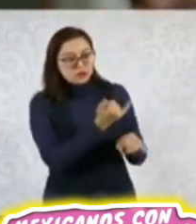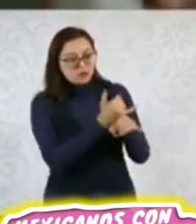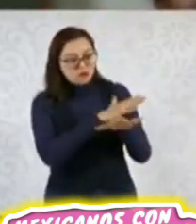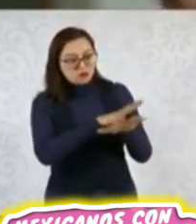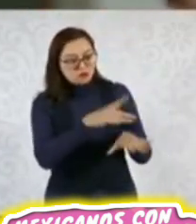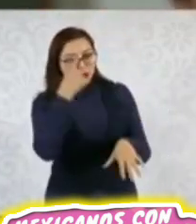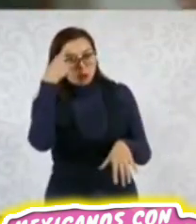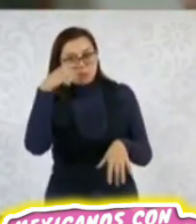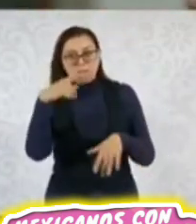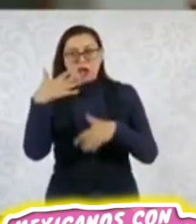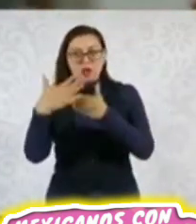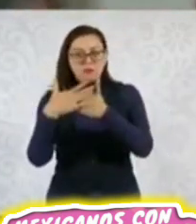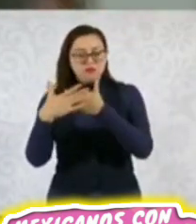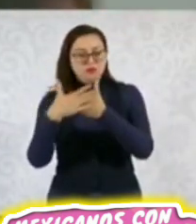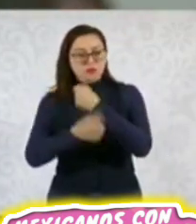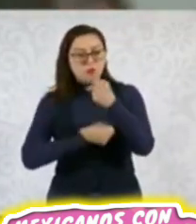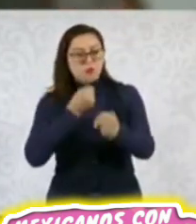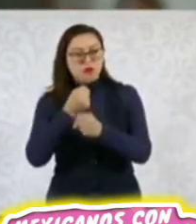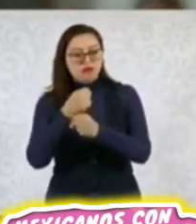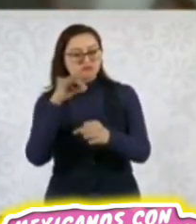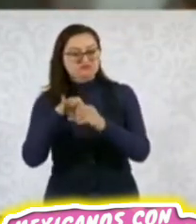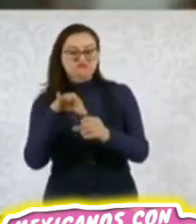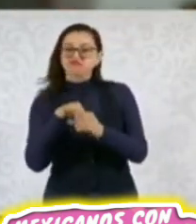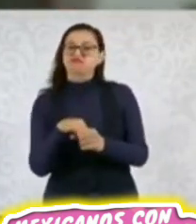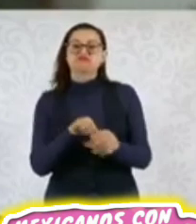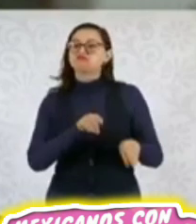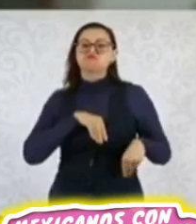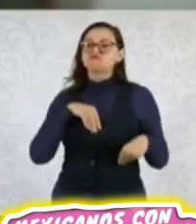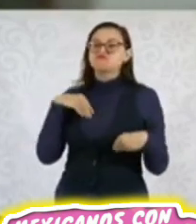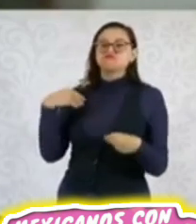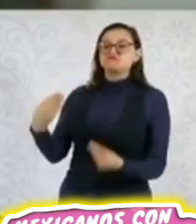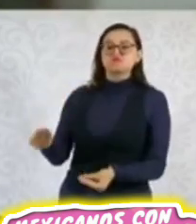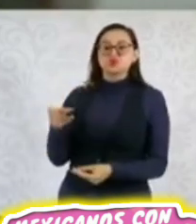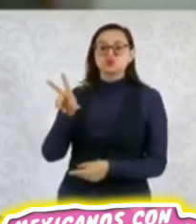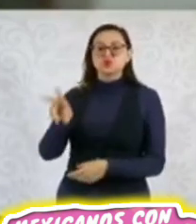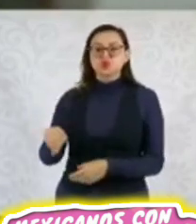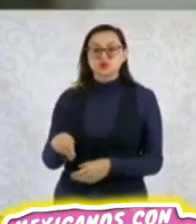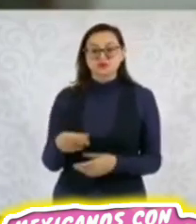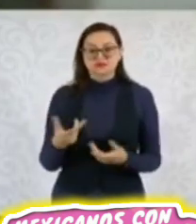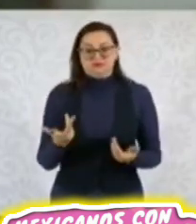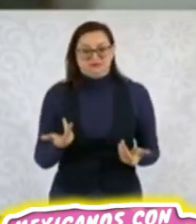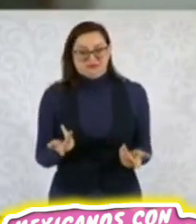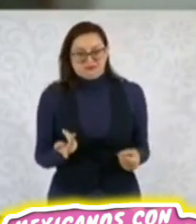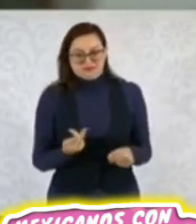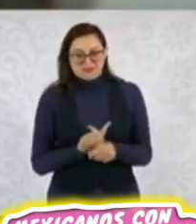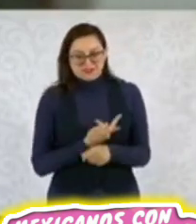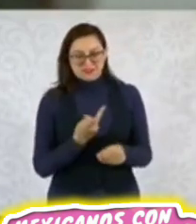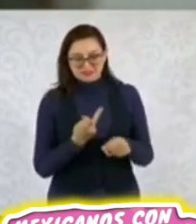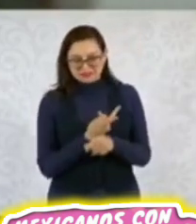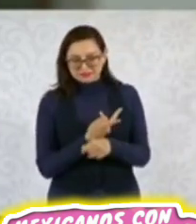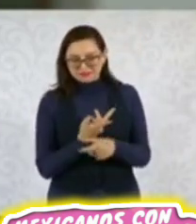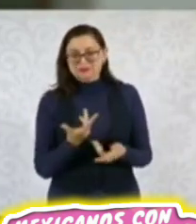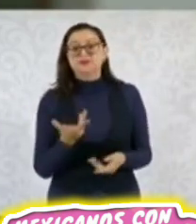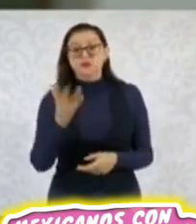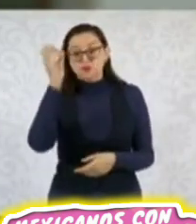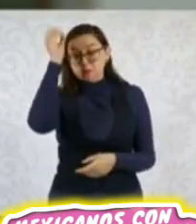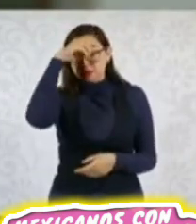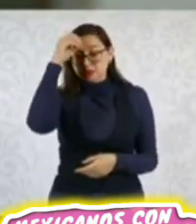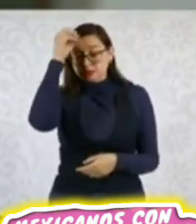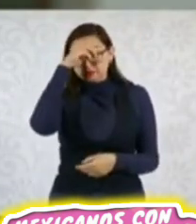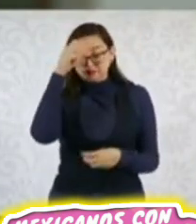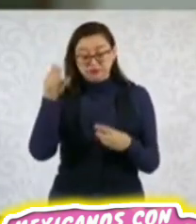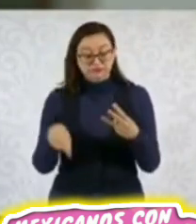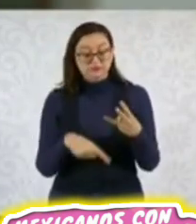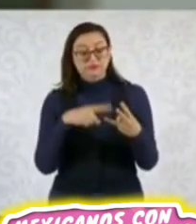elección de magistrados, ministros y jueces, esta negativa del Poder Judicial a entregar información a otro poder. Y finalmente, el tema